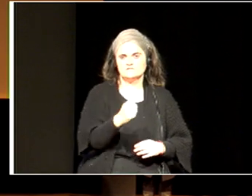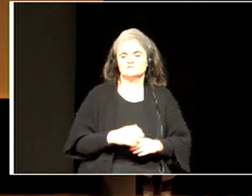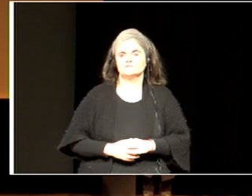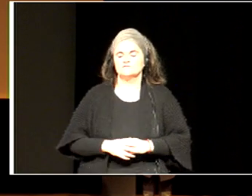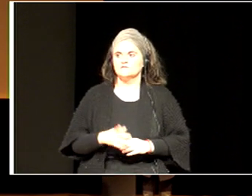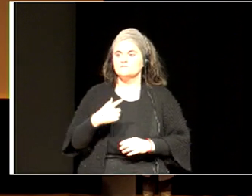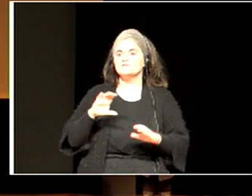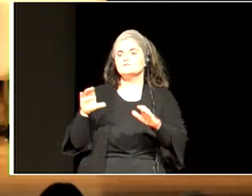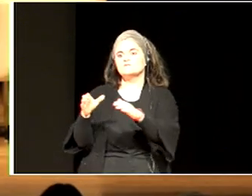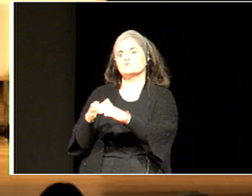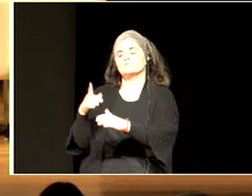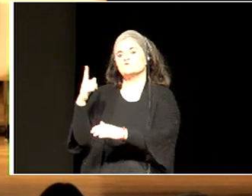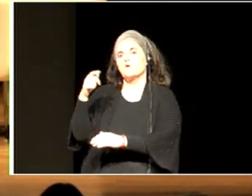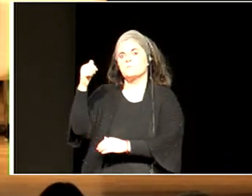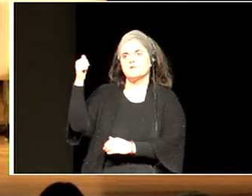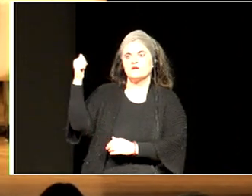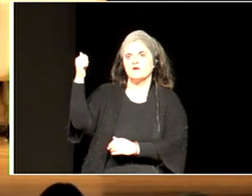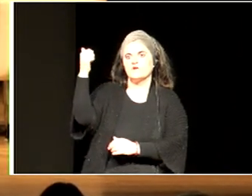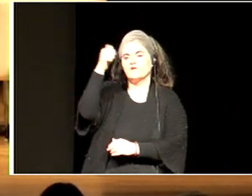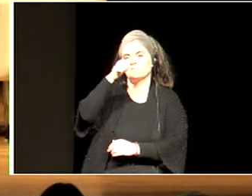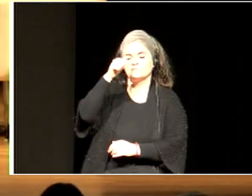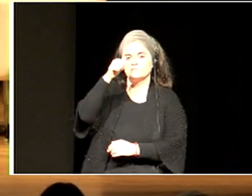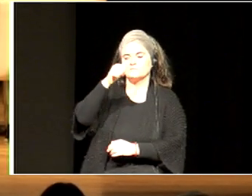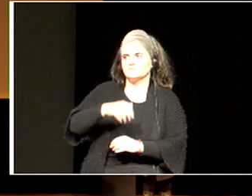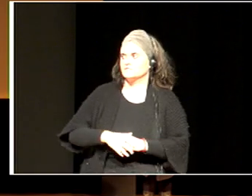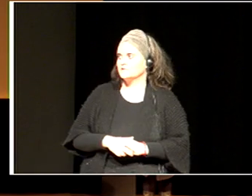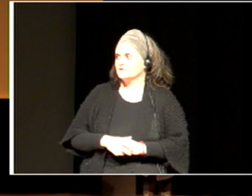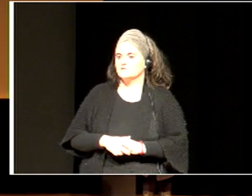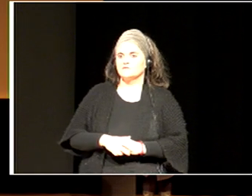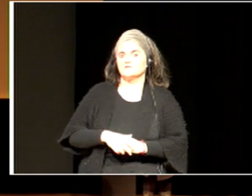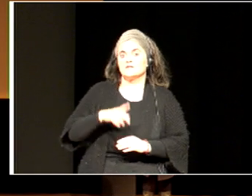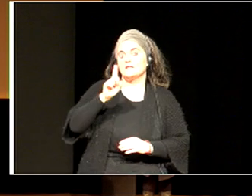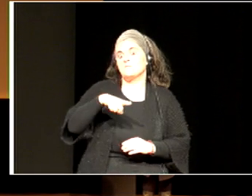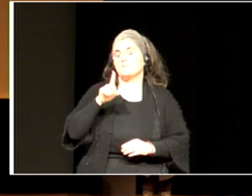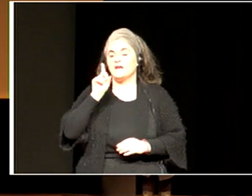va para hombres heterosexuales y mujeres lesbianas y yo lo cantaba bien